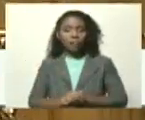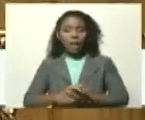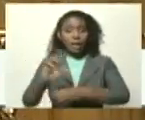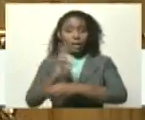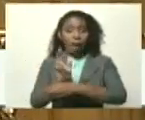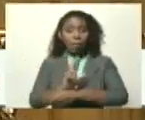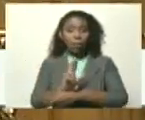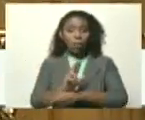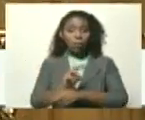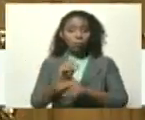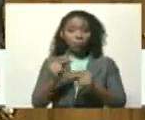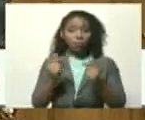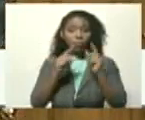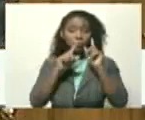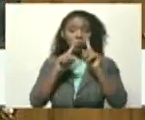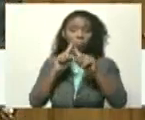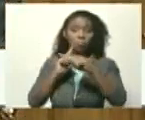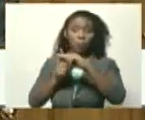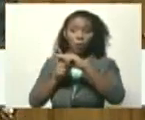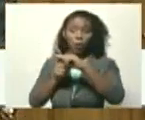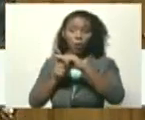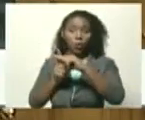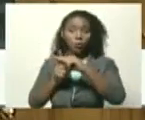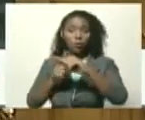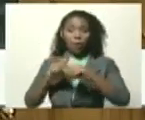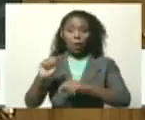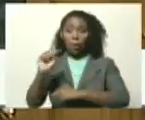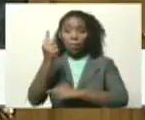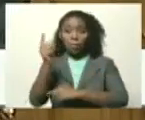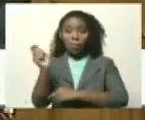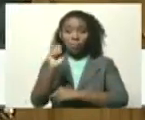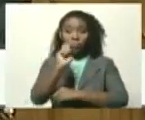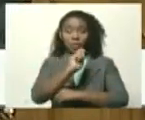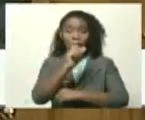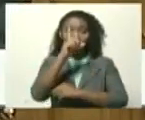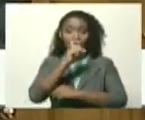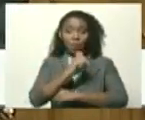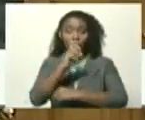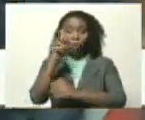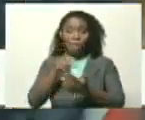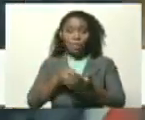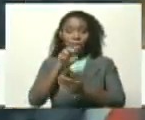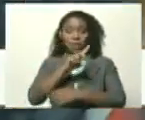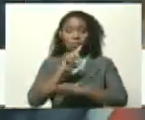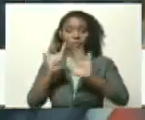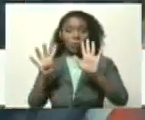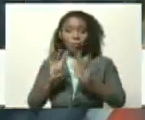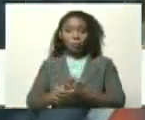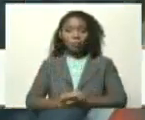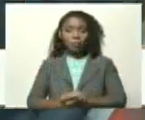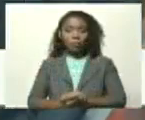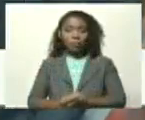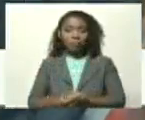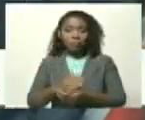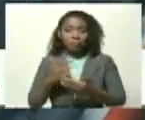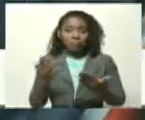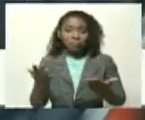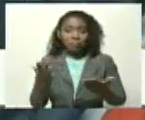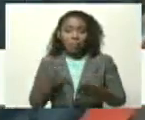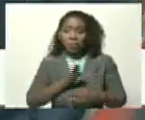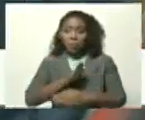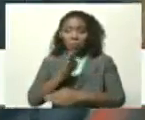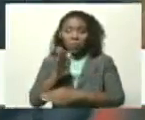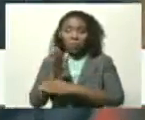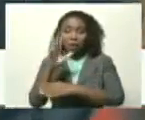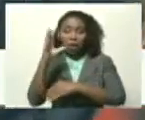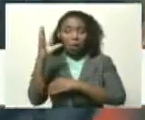Rápidamente se dieron cuenta, ya en los primeros meses del año 2019, que no iban a